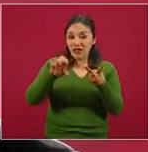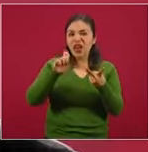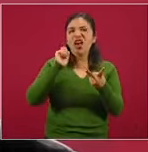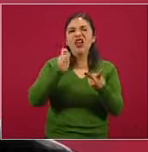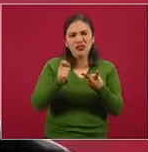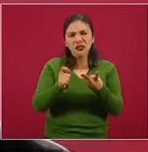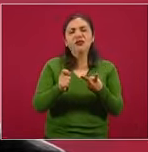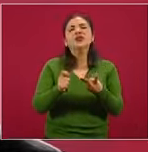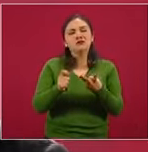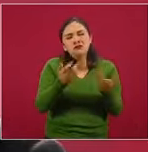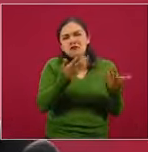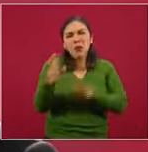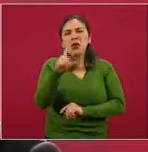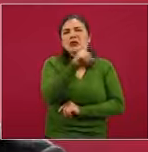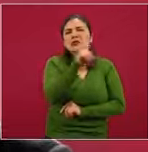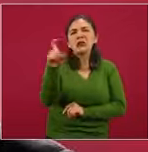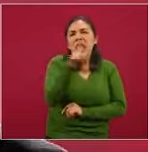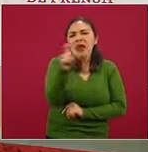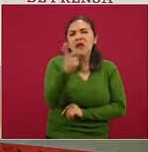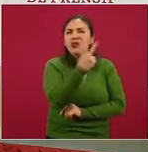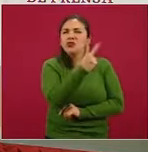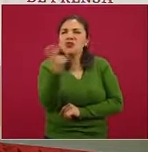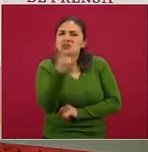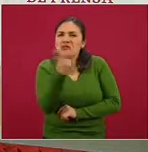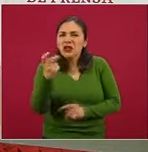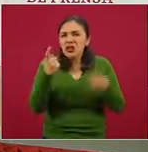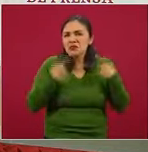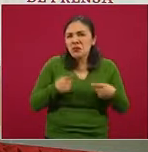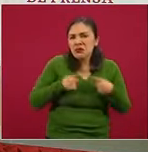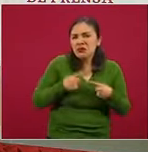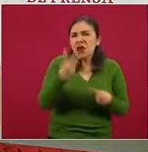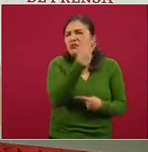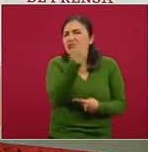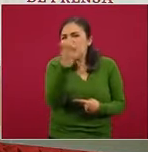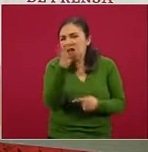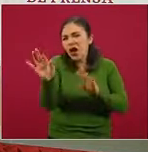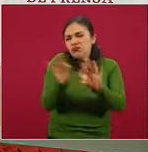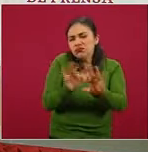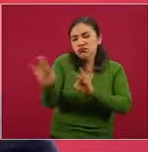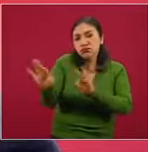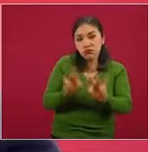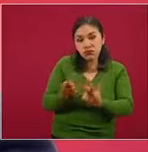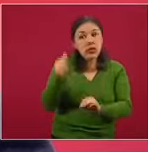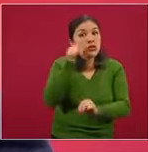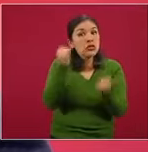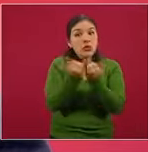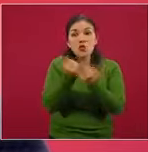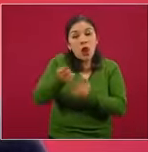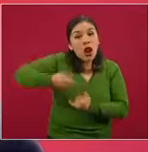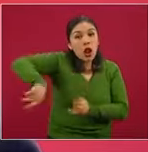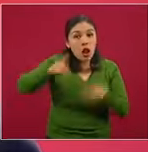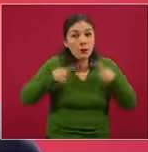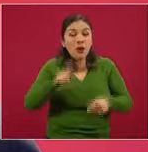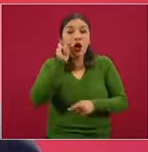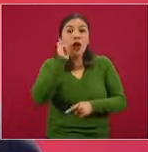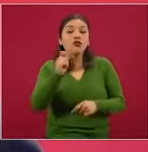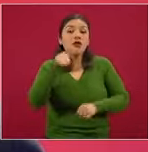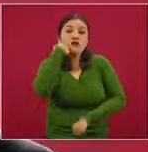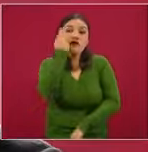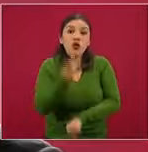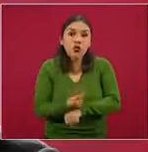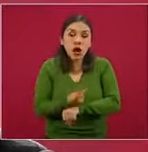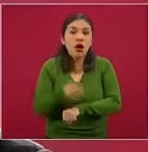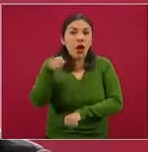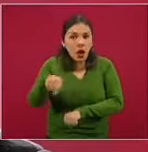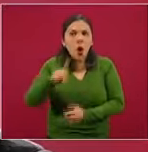involucra algunas centenas, 100, 200, 300 personas, siempre también voluntarias, y el